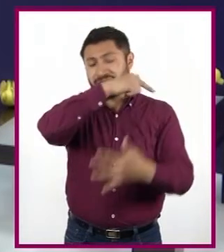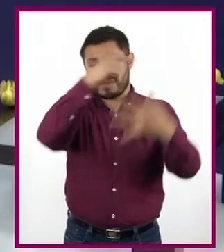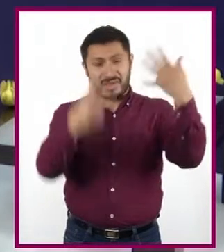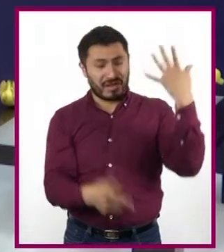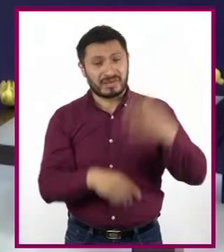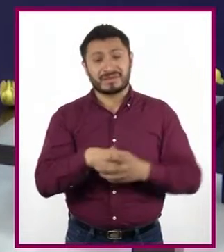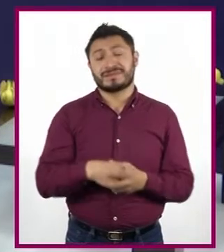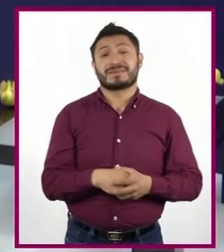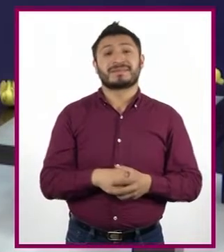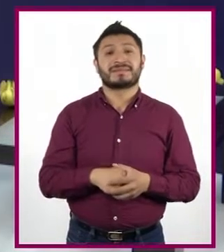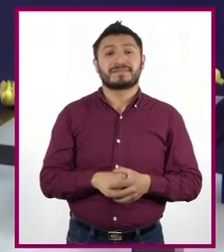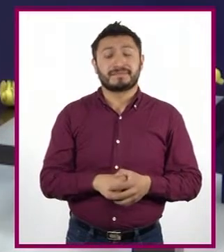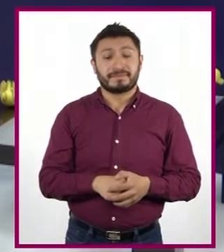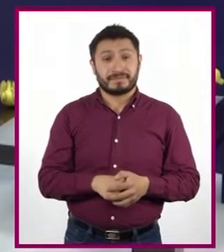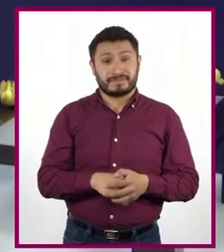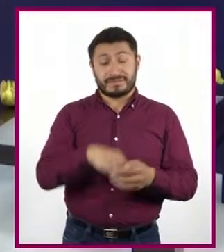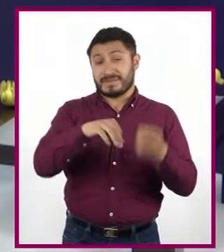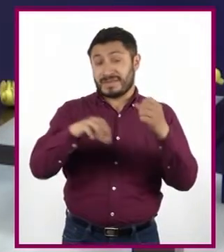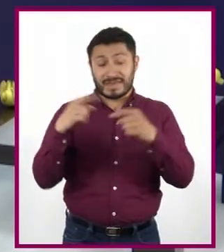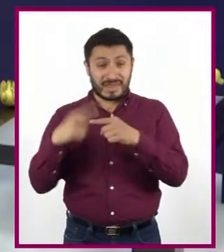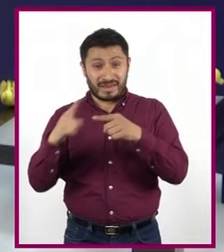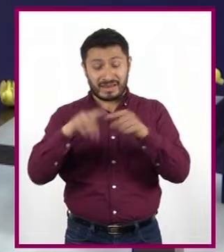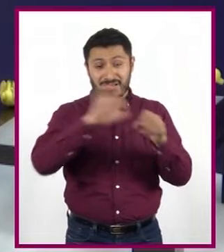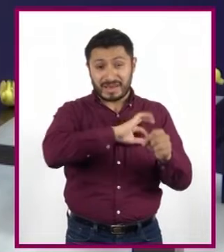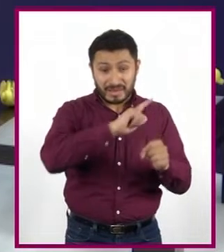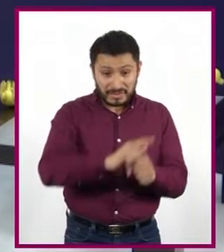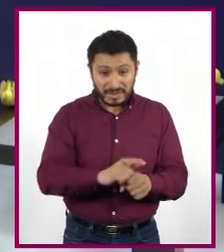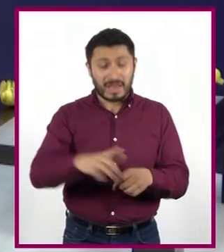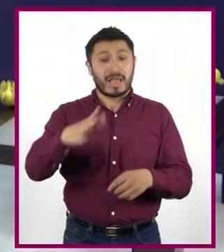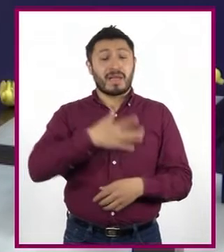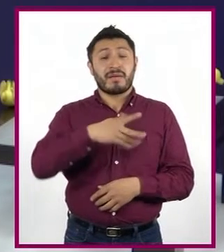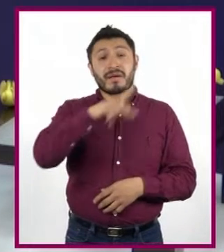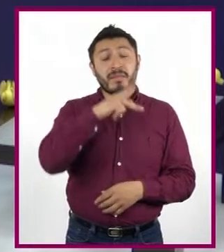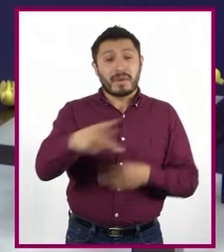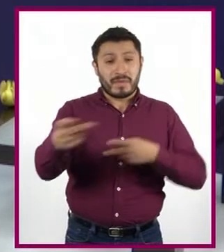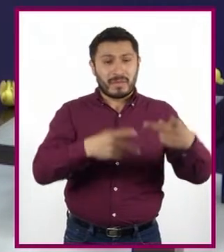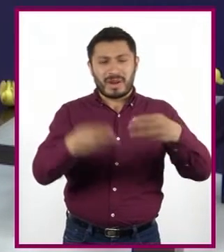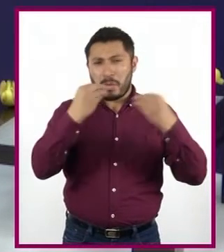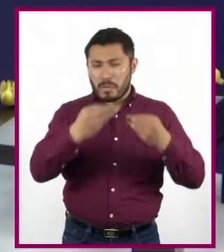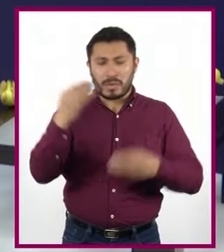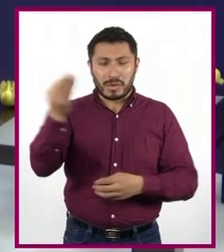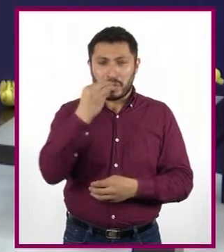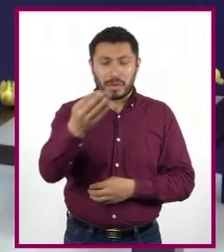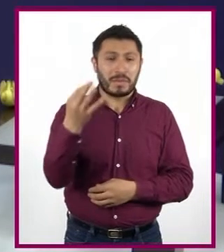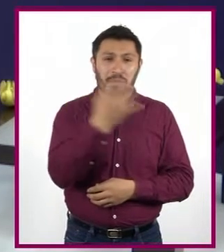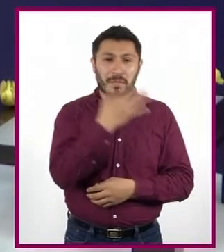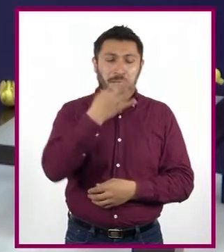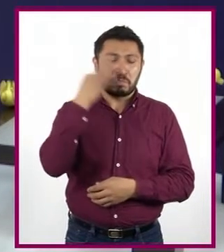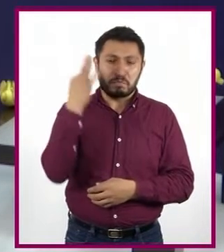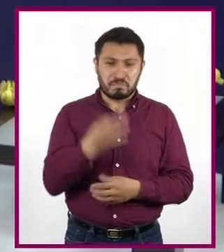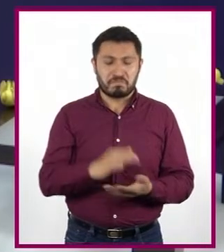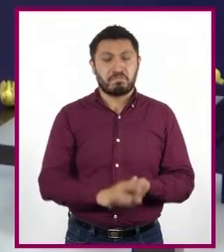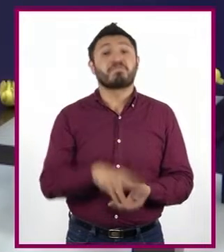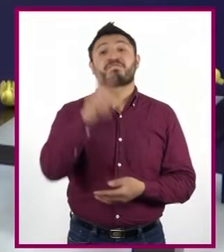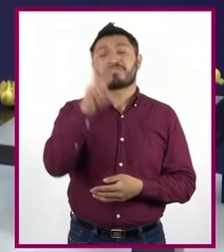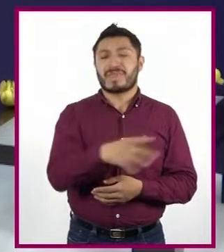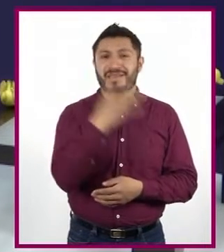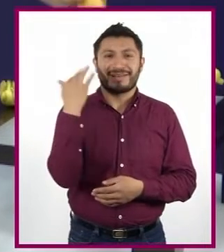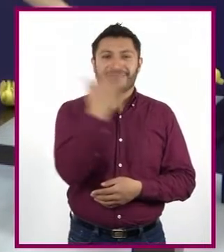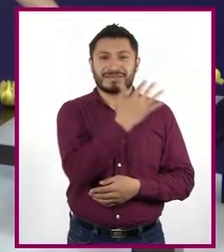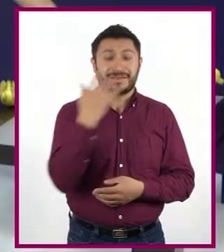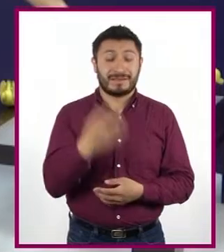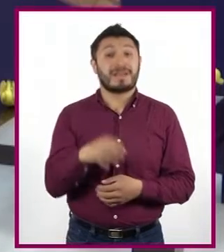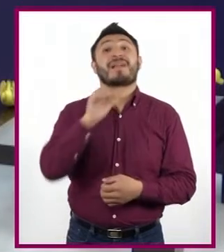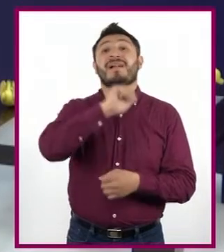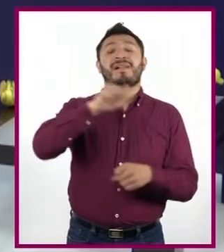semillas, legumbres, especias. Y mi papá prepara unas cosas súper ricas. Ay, sí, muy ricas.